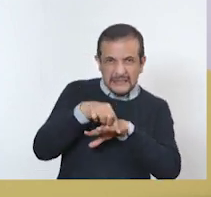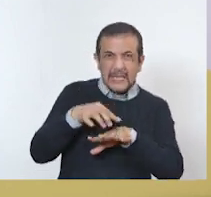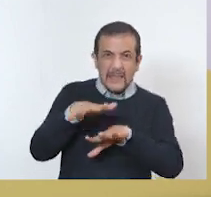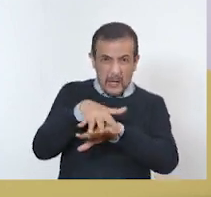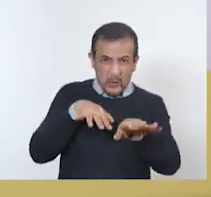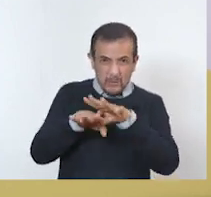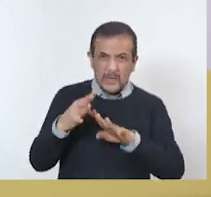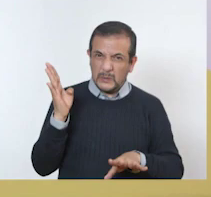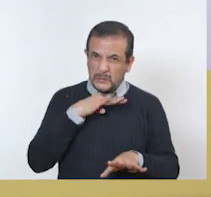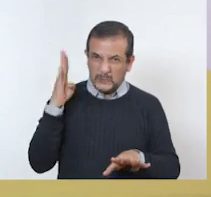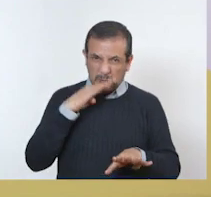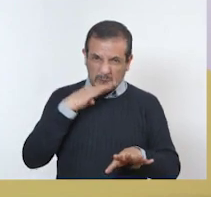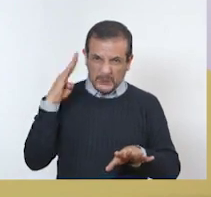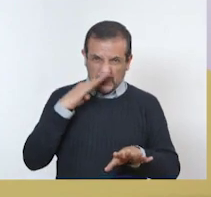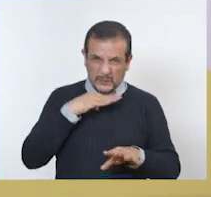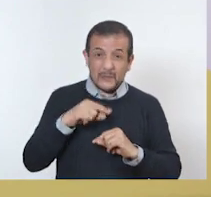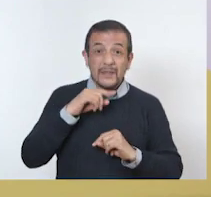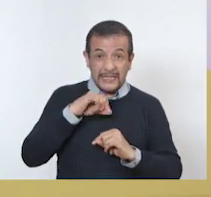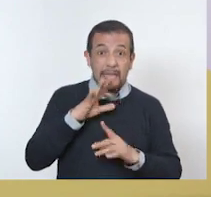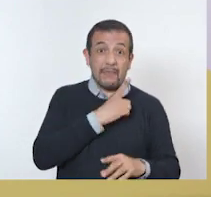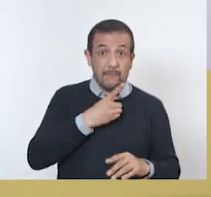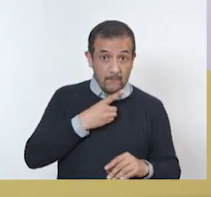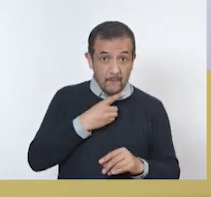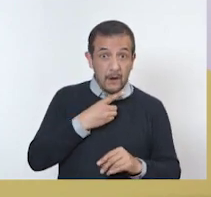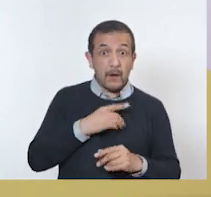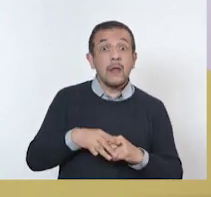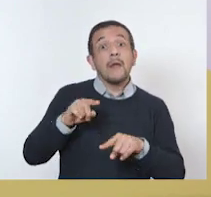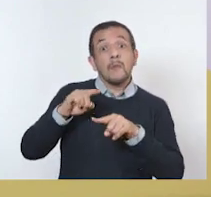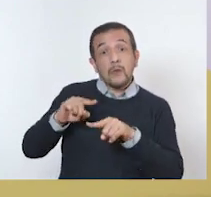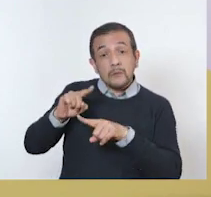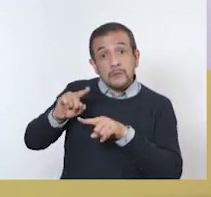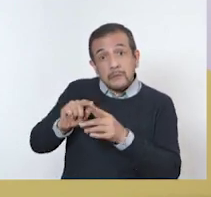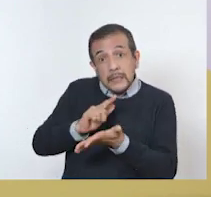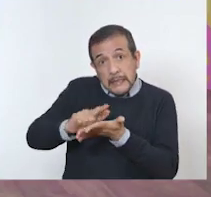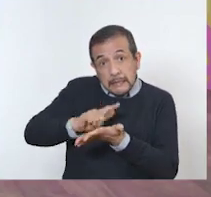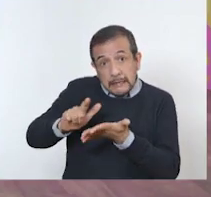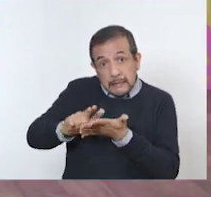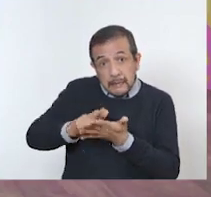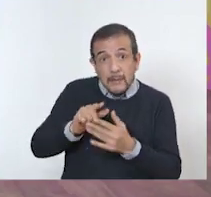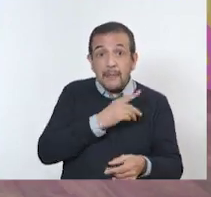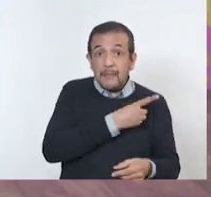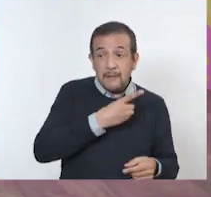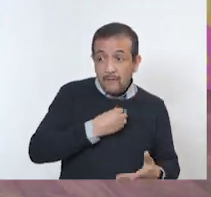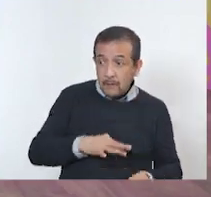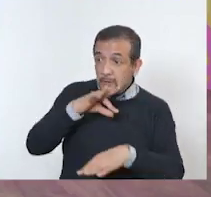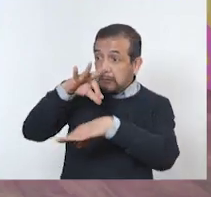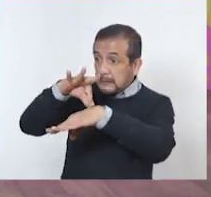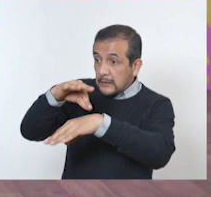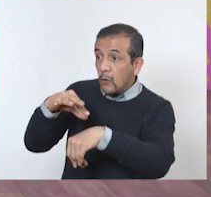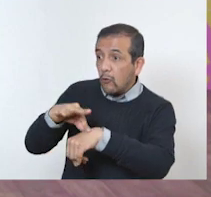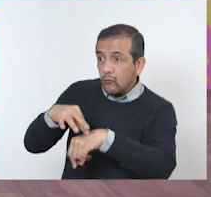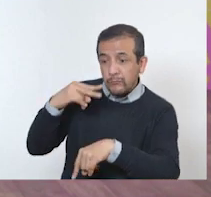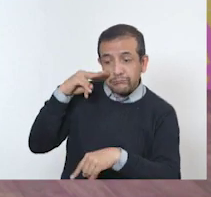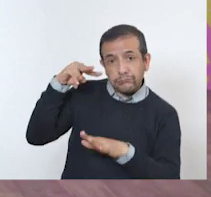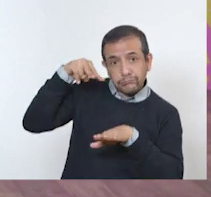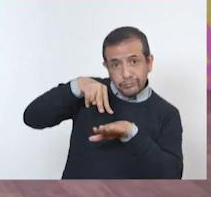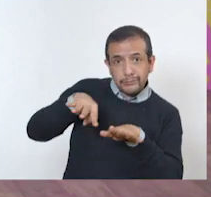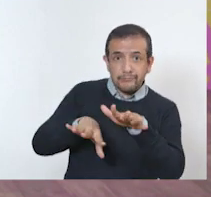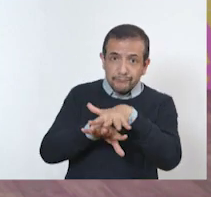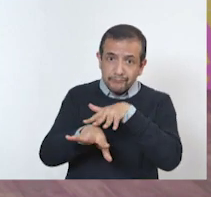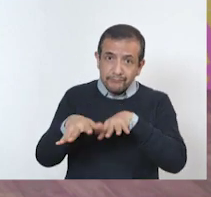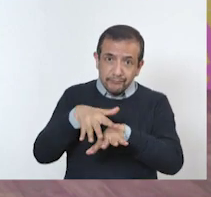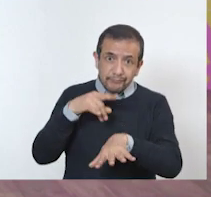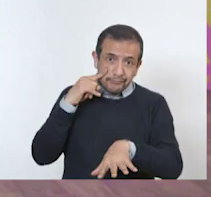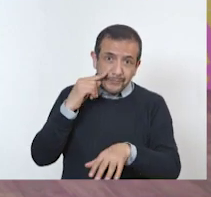eso es malo. Entonces, hasta hay un mal olor y hay que combatirlo con varios elementos que tienes que ir con un médico para que te atiendan. Entonces, esto es importante